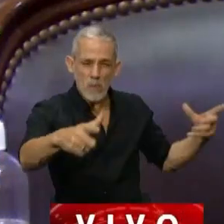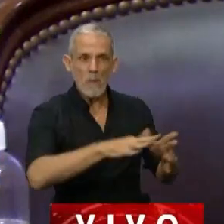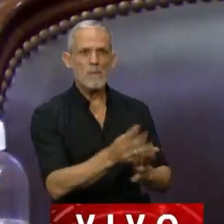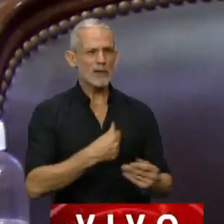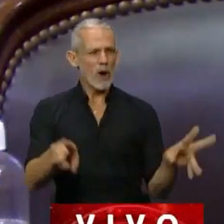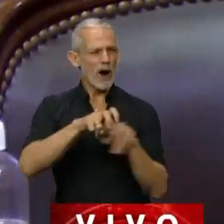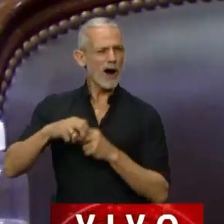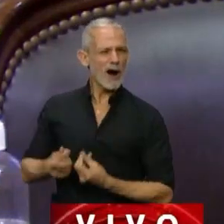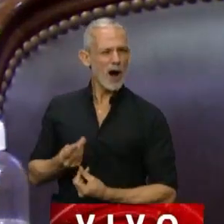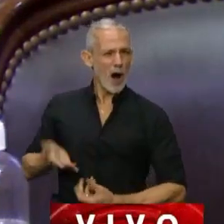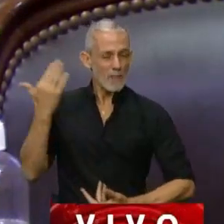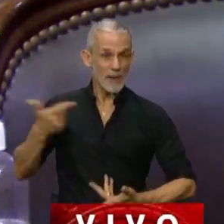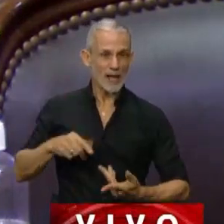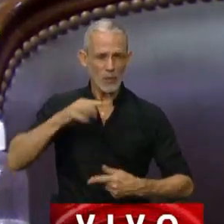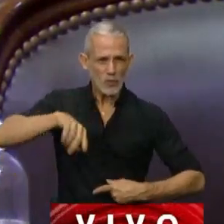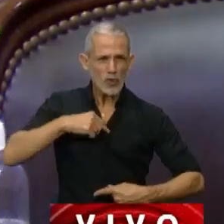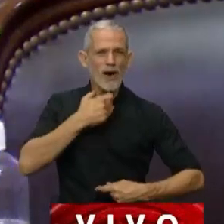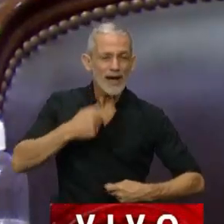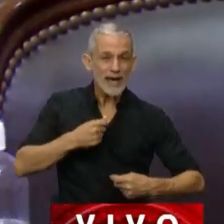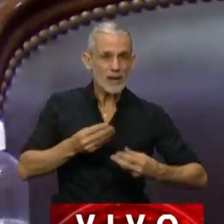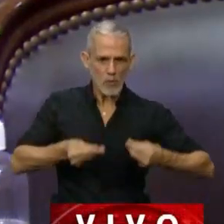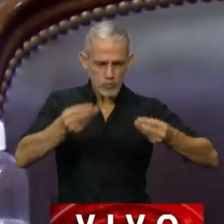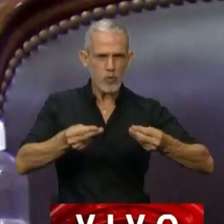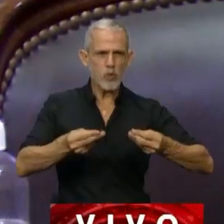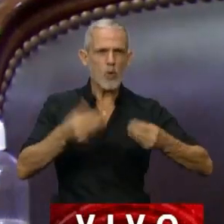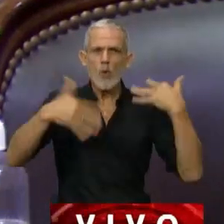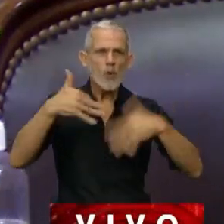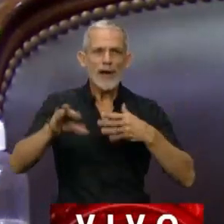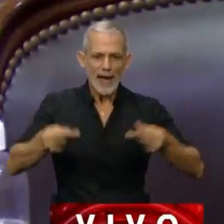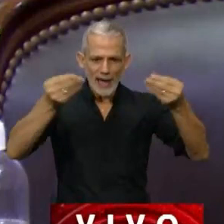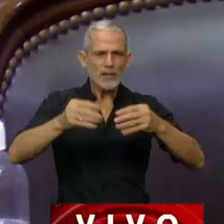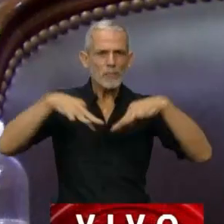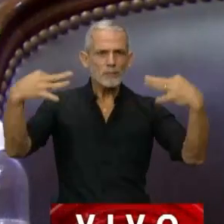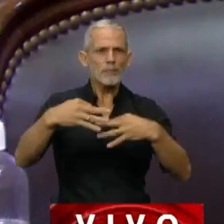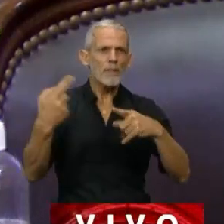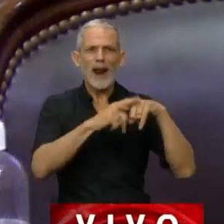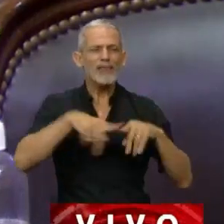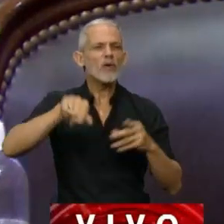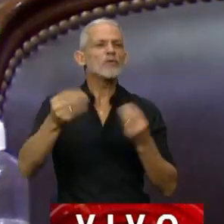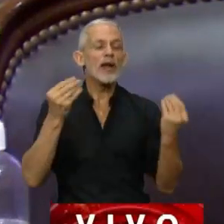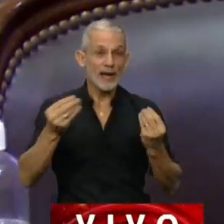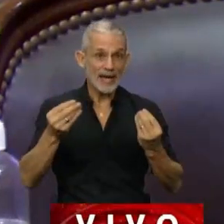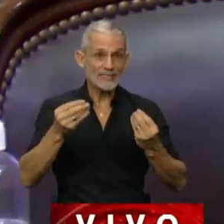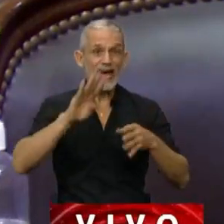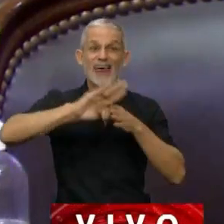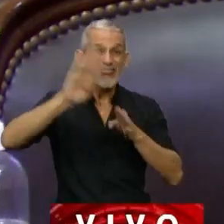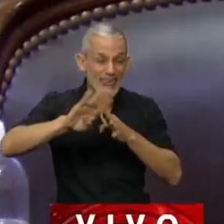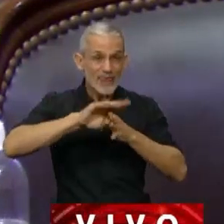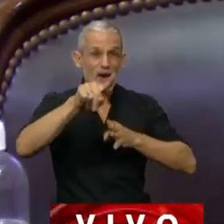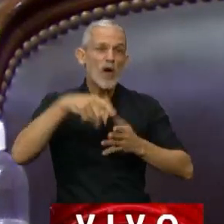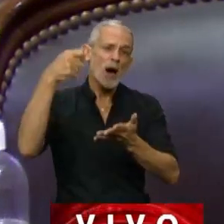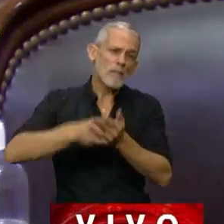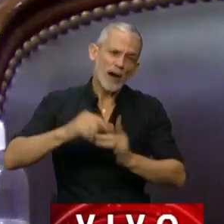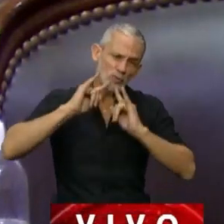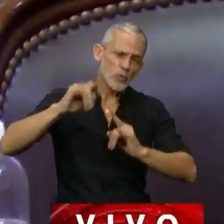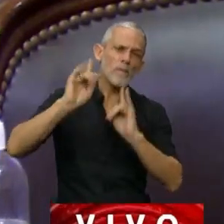tirar abajo lo que nosotros queremos poner urgentemente en este Parlamento, que es que la deuda la paguen